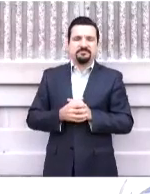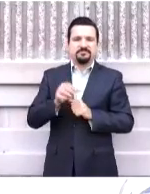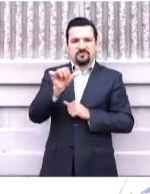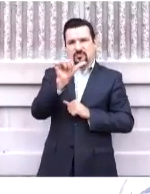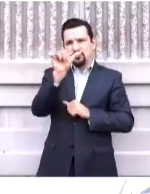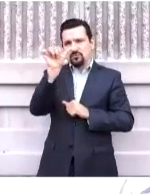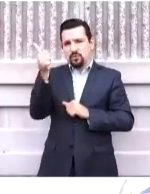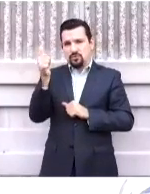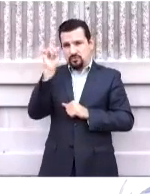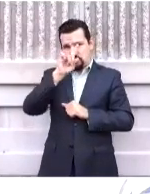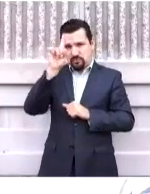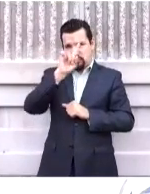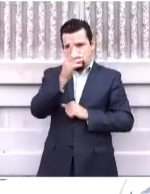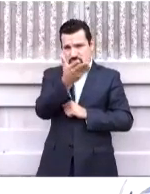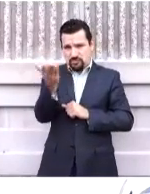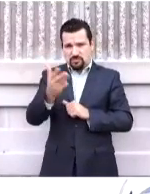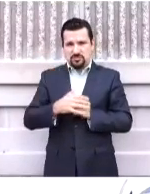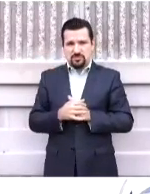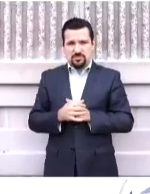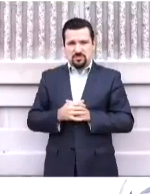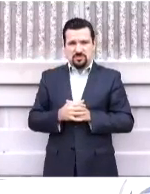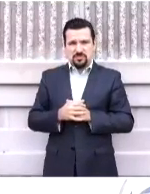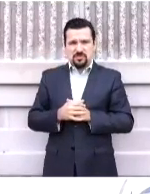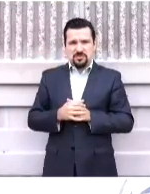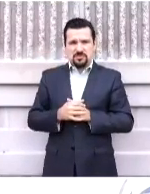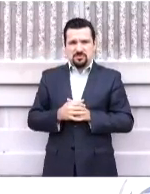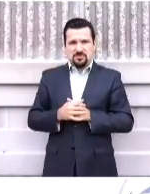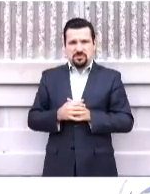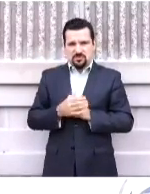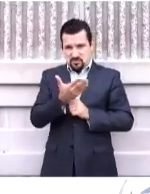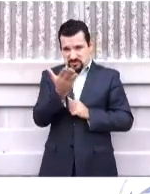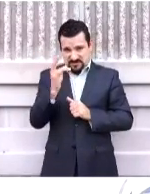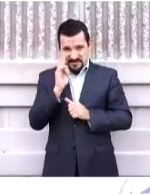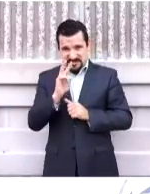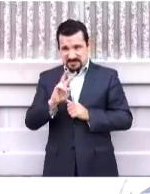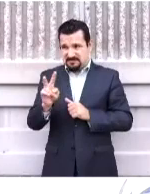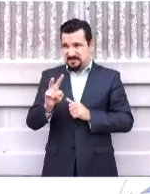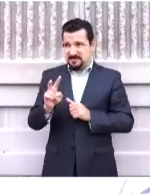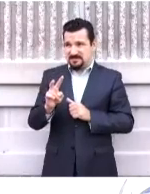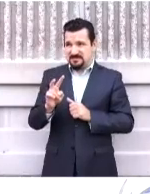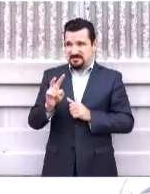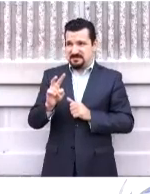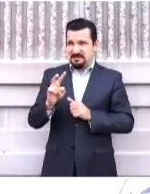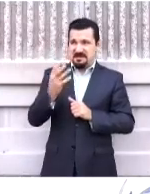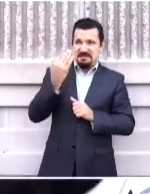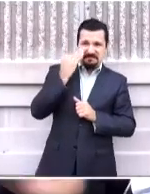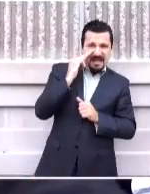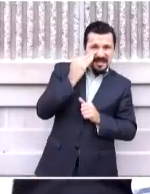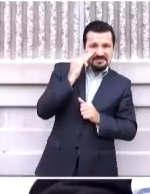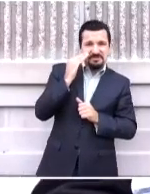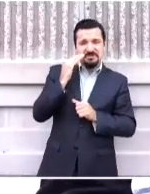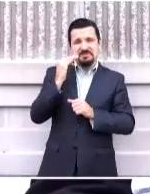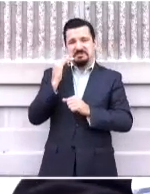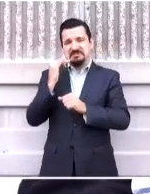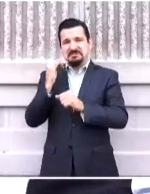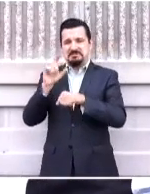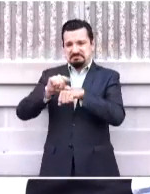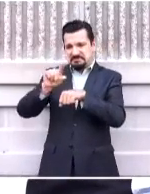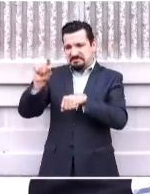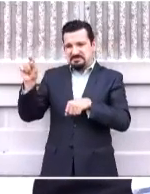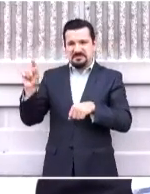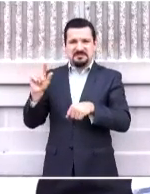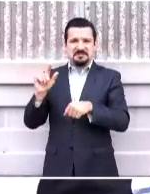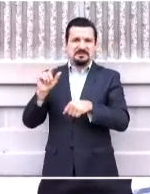de las recomendaciones que yo les daría, si han visto en las redes sociales, hay muchas